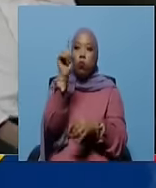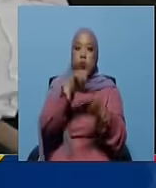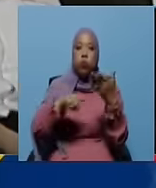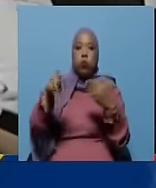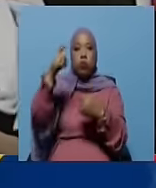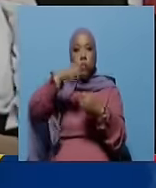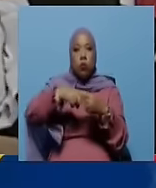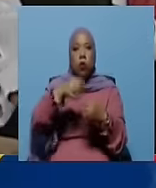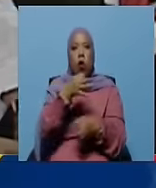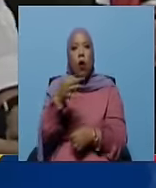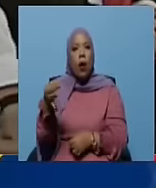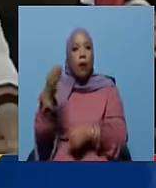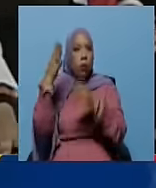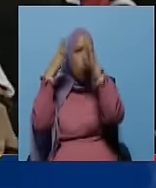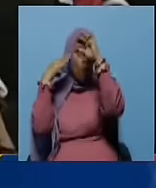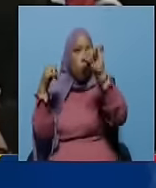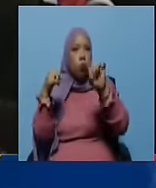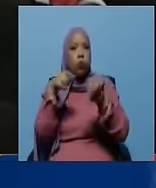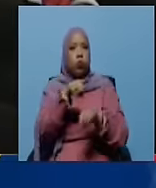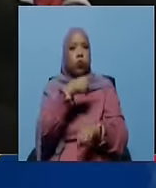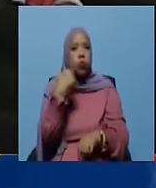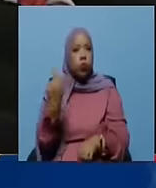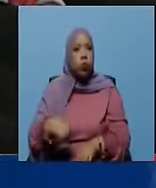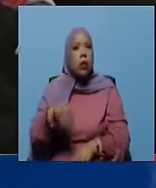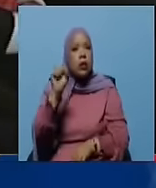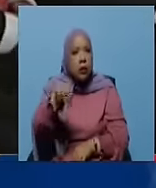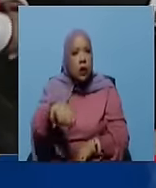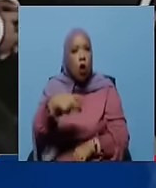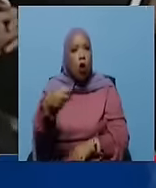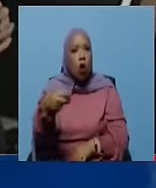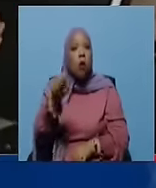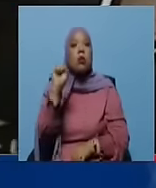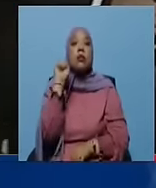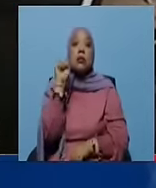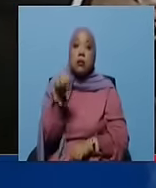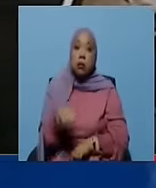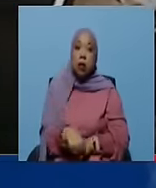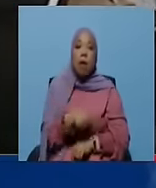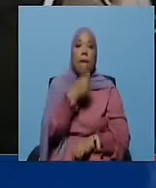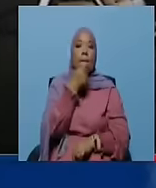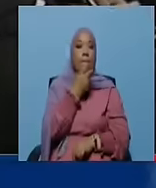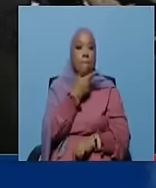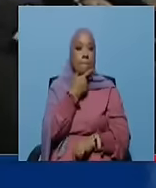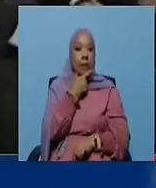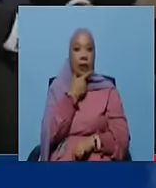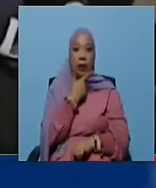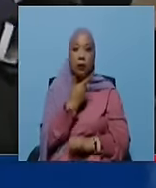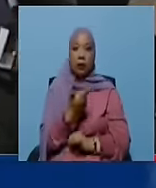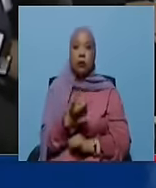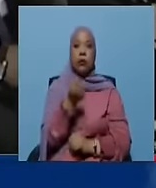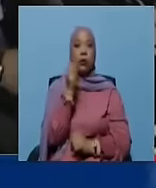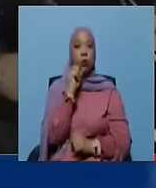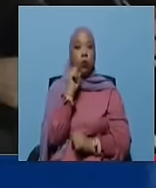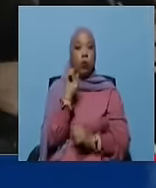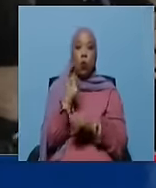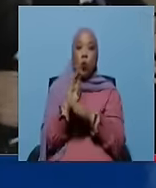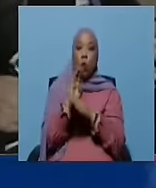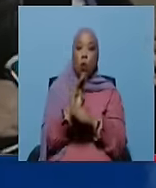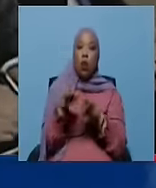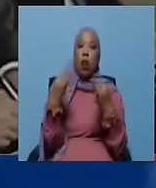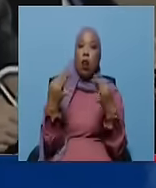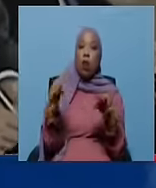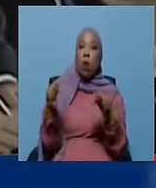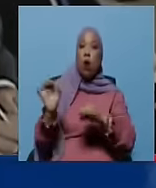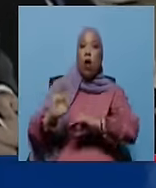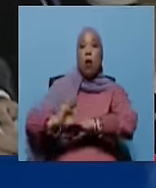centro-occidental, ¿correcto, embajador? De Rusia. Y ustedes vieran la belleza con que han conservado la